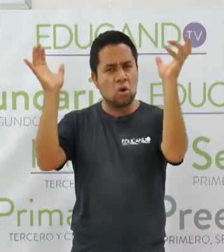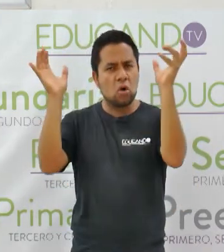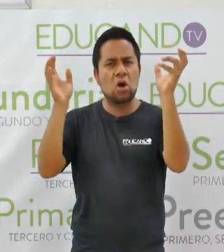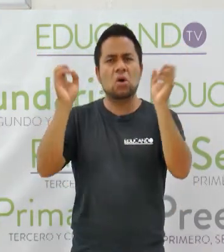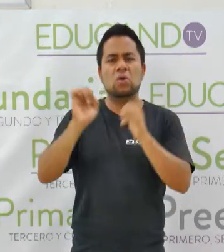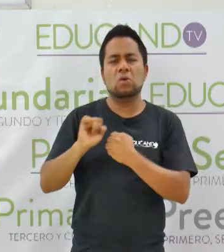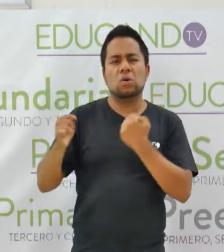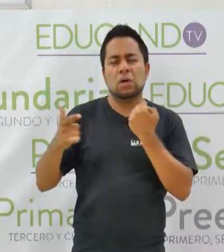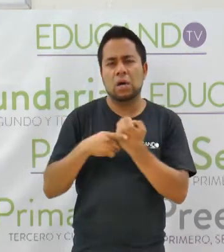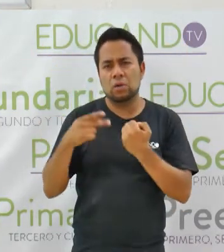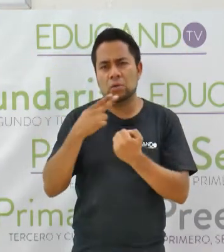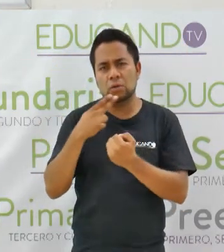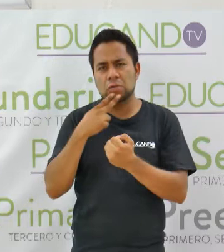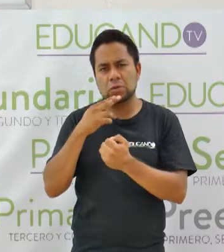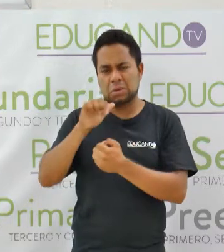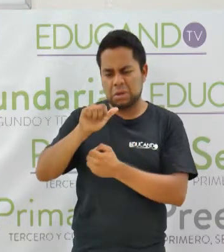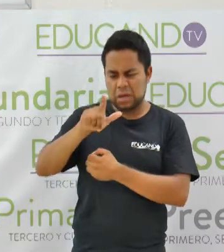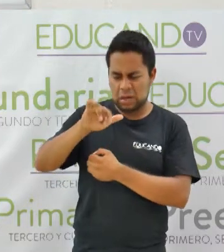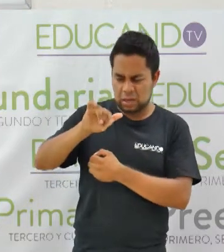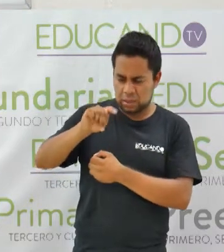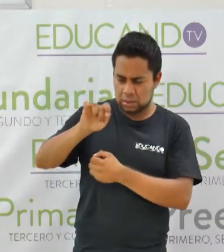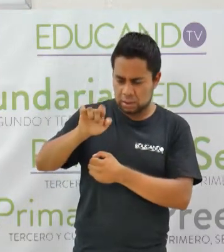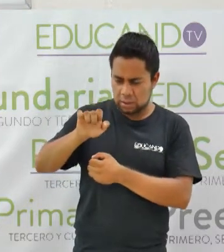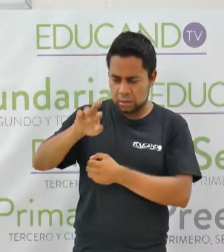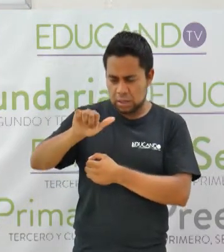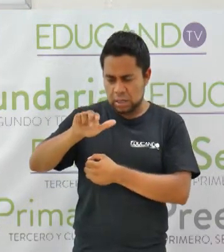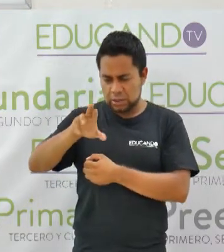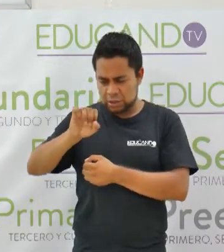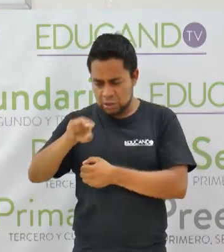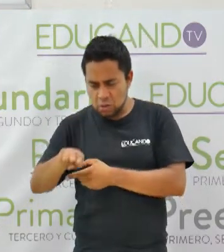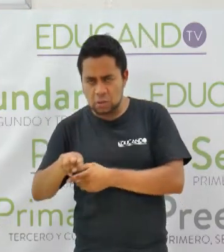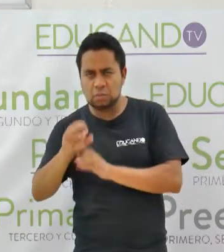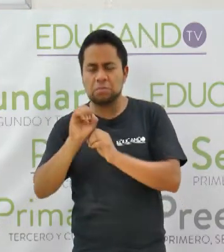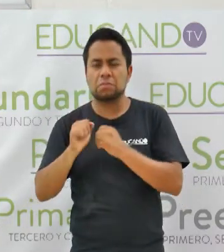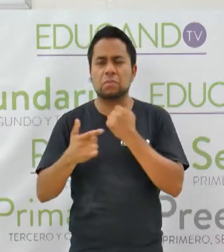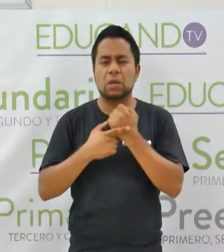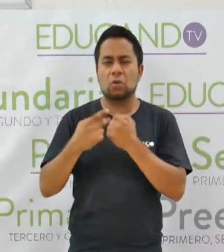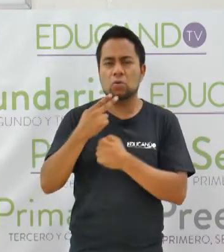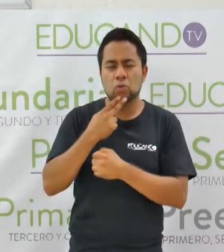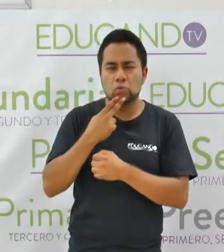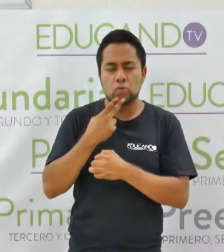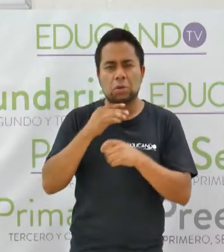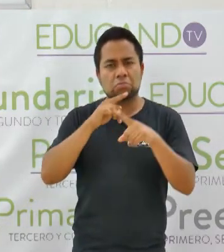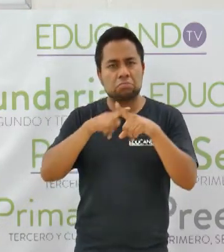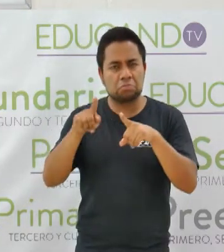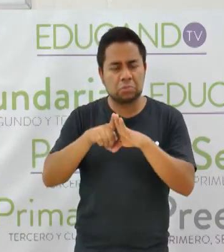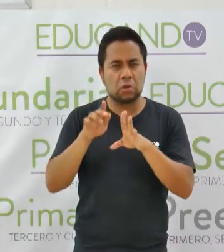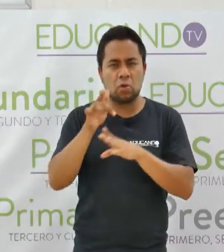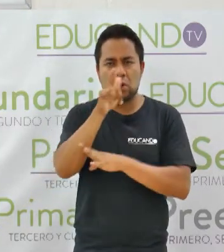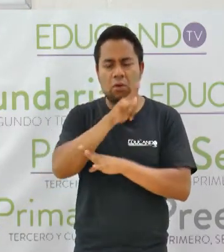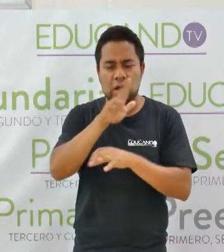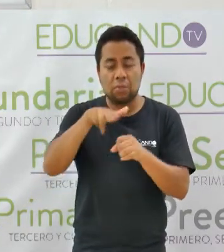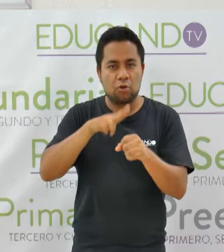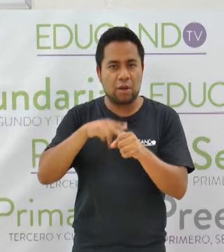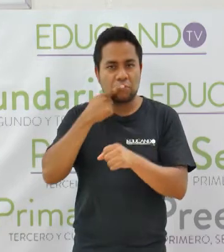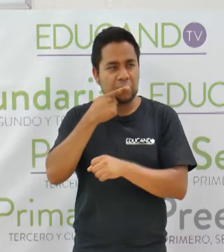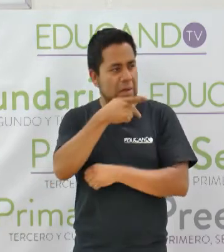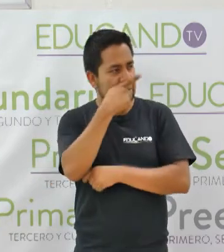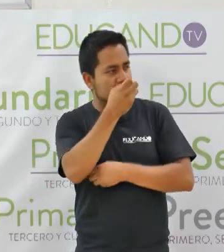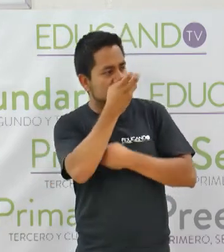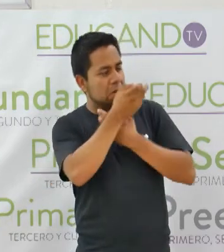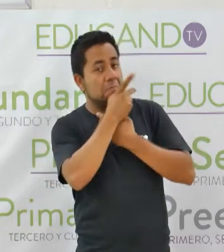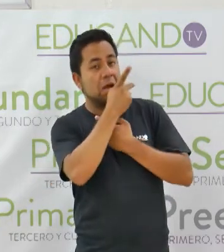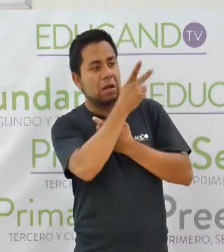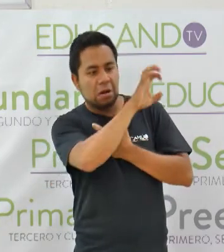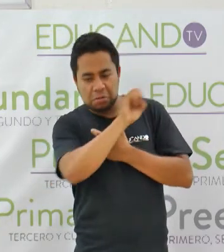van a utilizar algunas aliteraciones, también vamos a utilizar algunas cuestiones de lenguaje común,